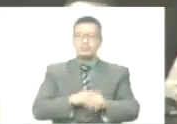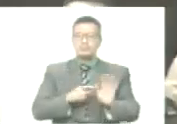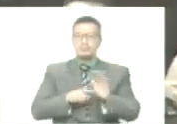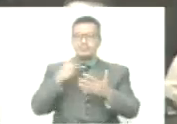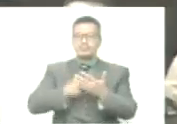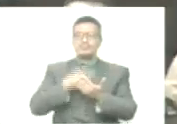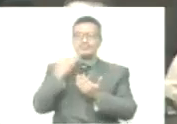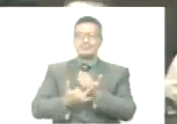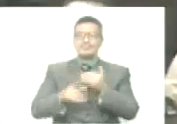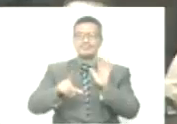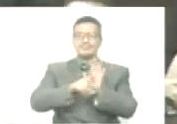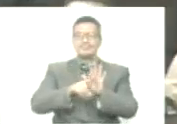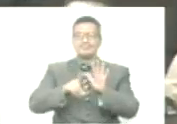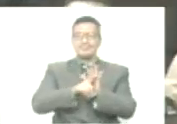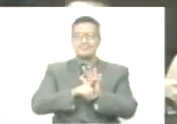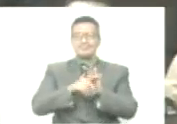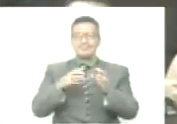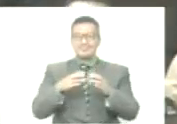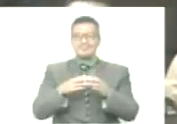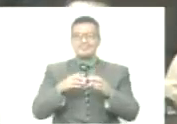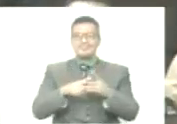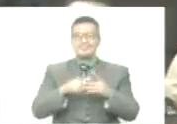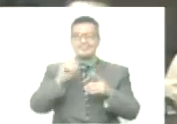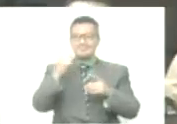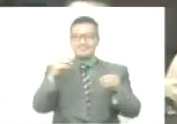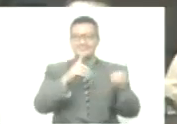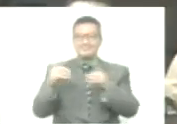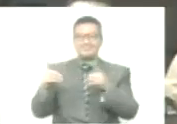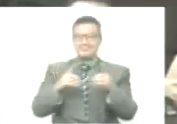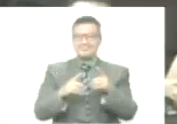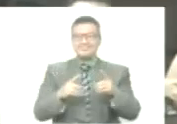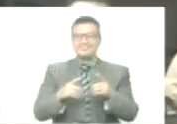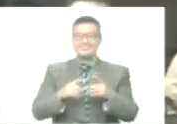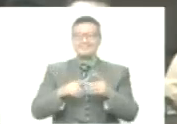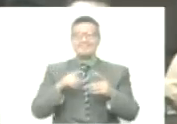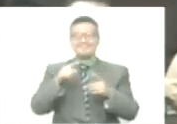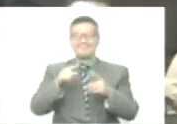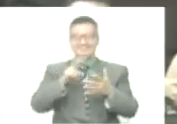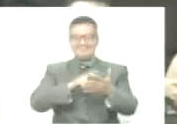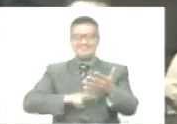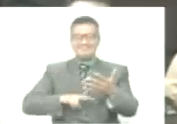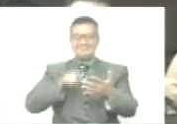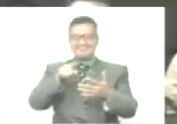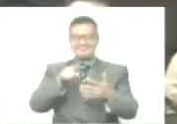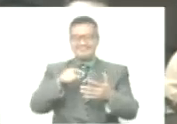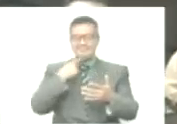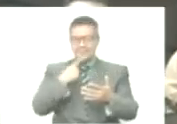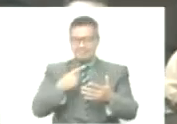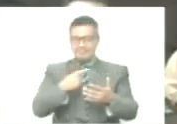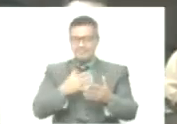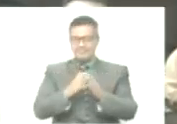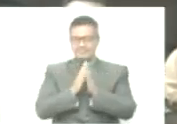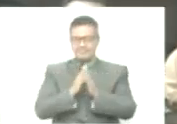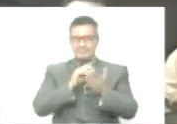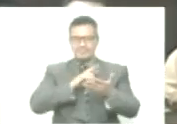proyecto de ley en primera discusión. Y yo lo voy a volver a leer con sonancia, señor presidente.